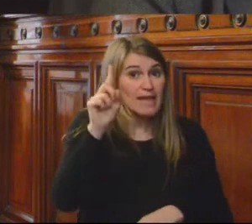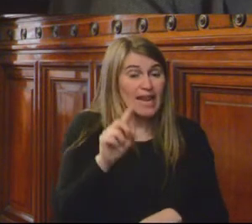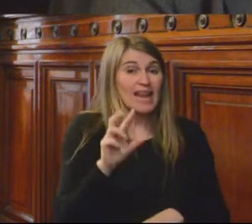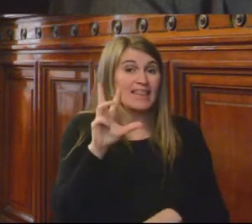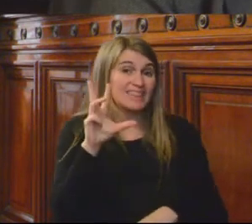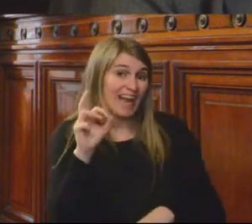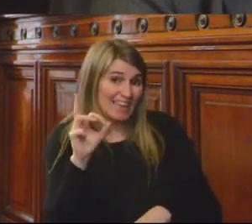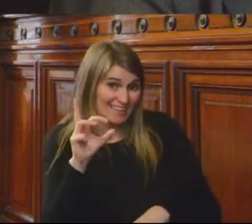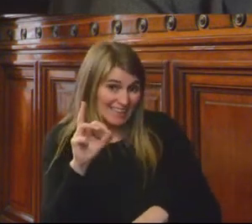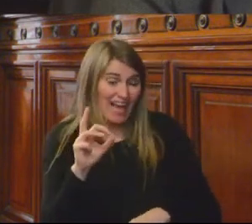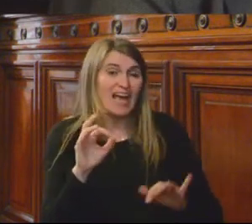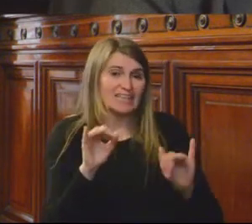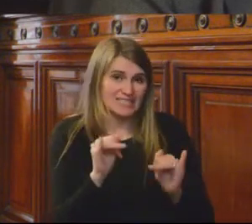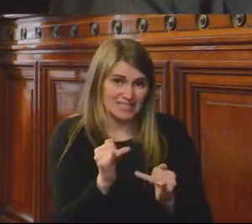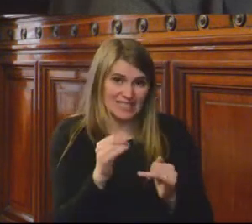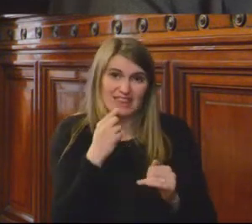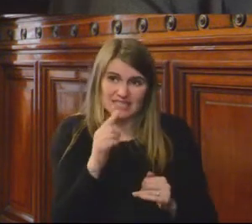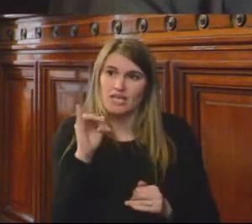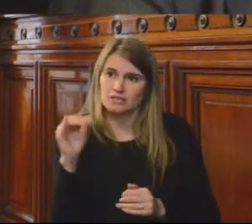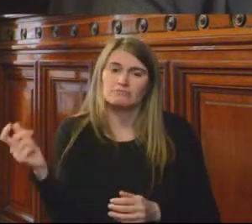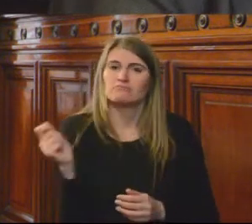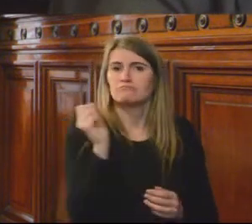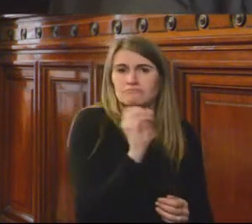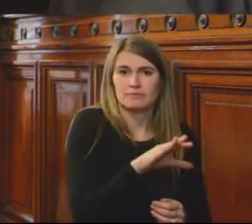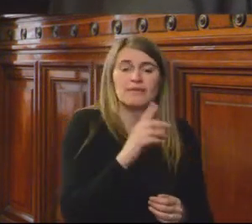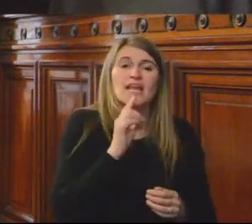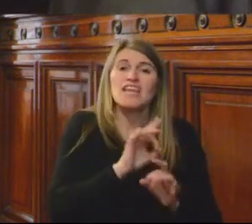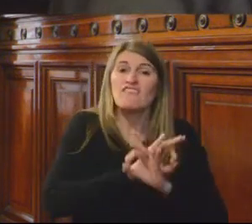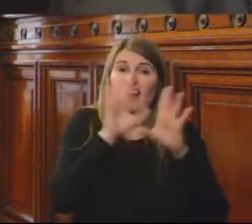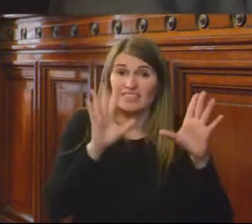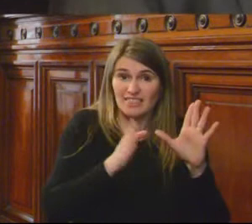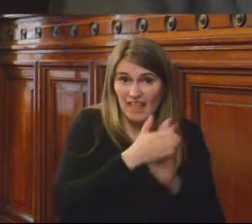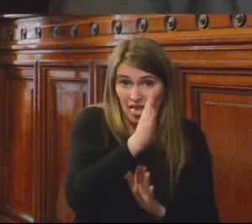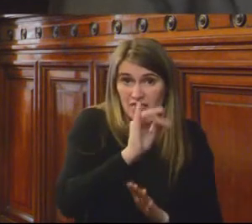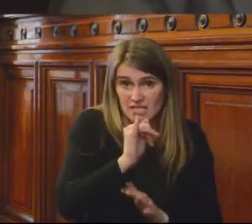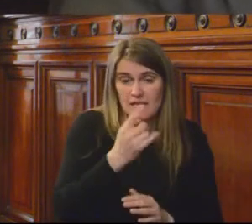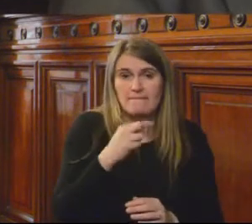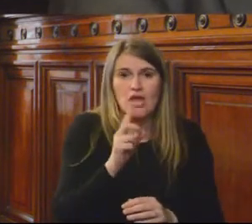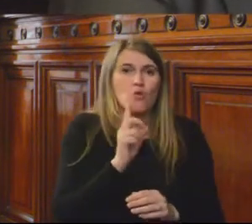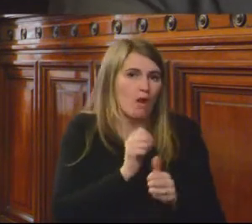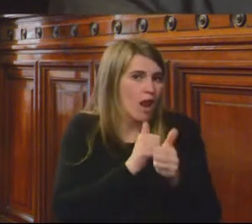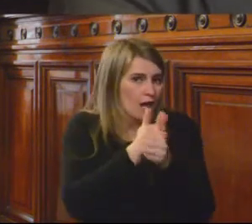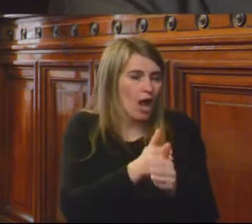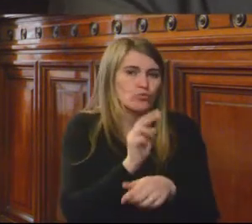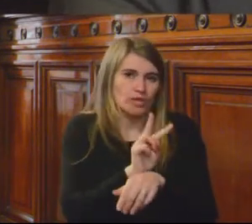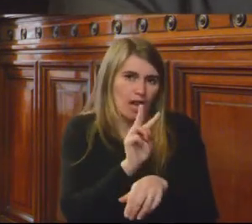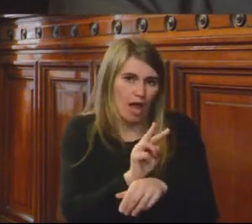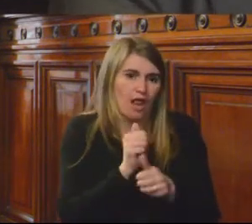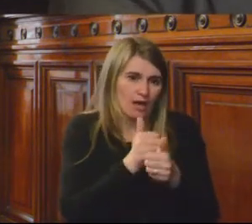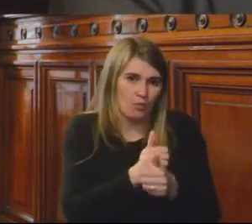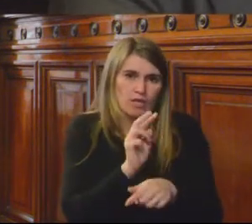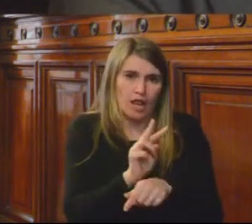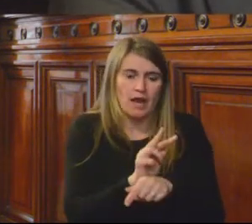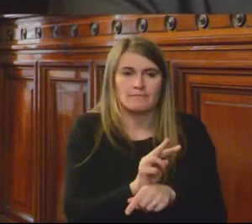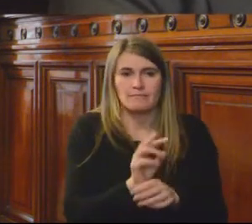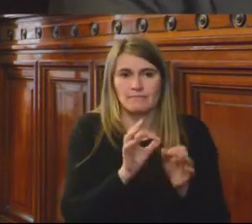personas han sido formalmente criminalizadas, están en libertad, pero están en libertad bajo medidas cautelares o lo que es lo mismo, bajo medidas